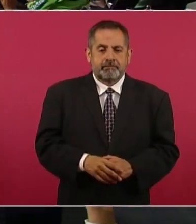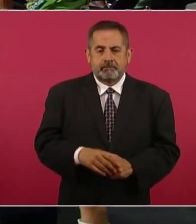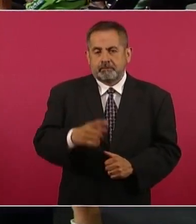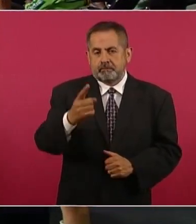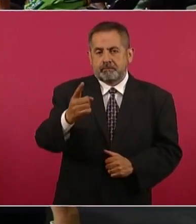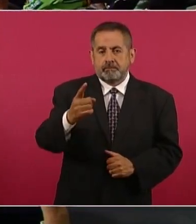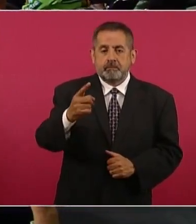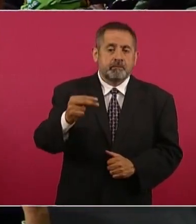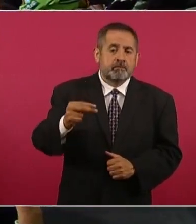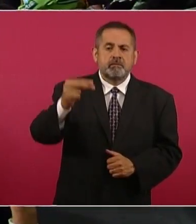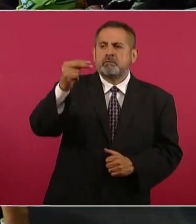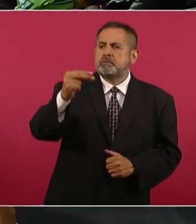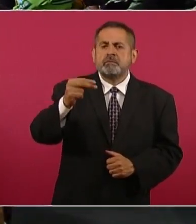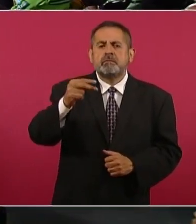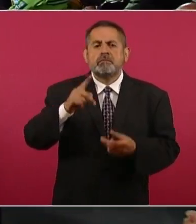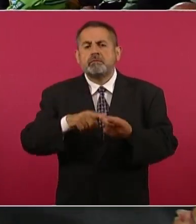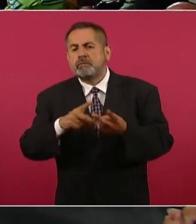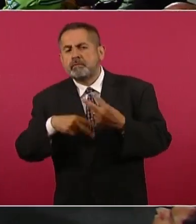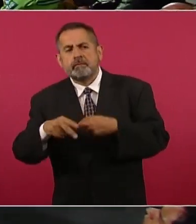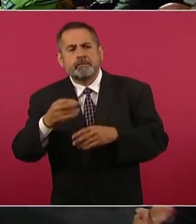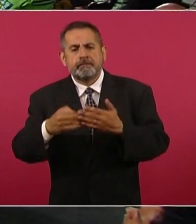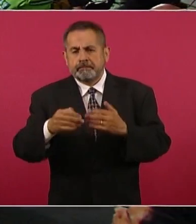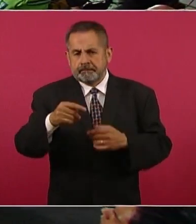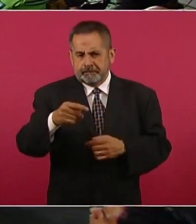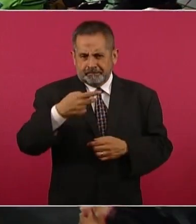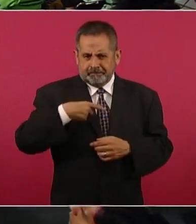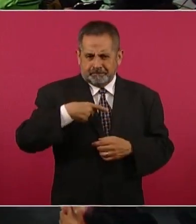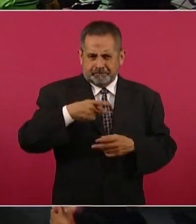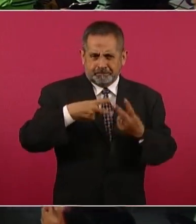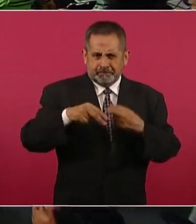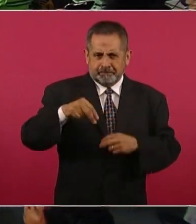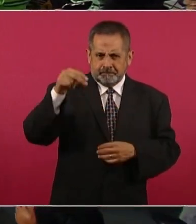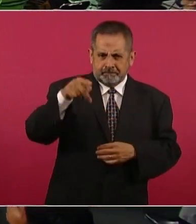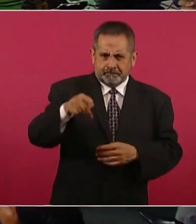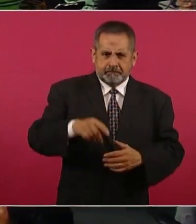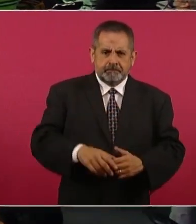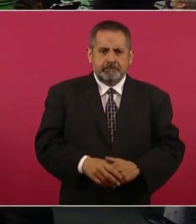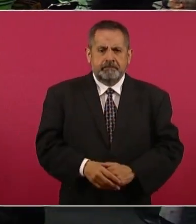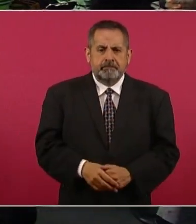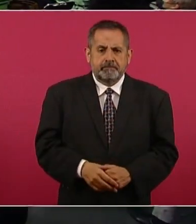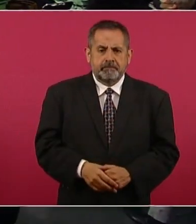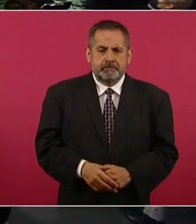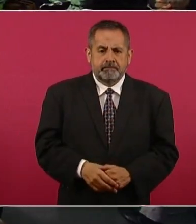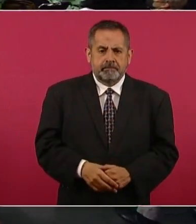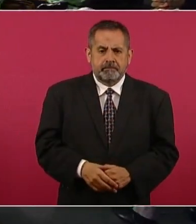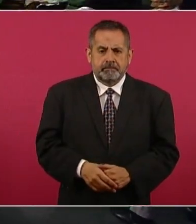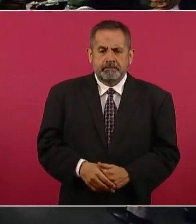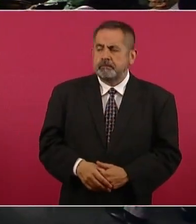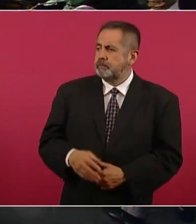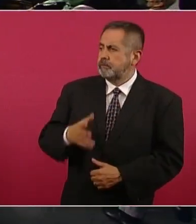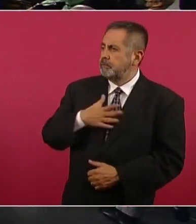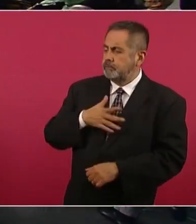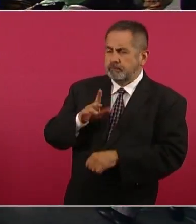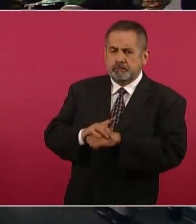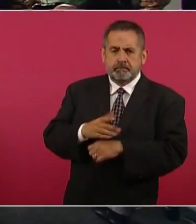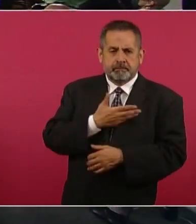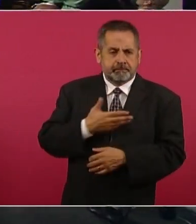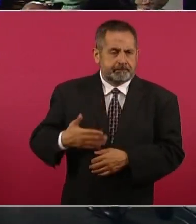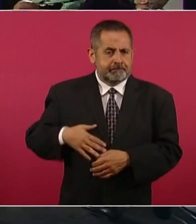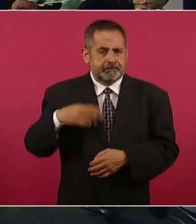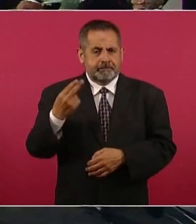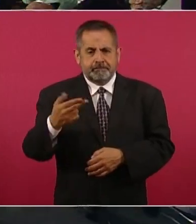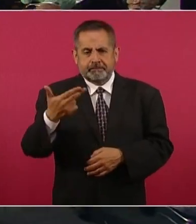Uno del norte que quedó pendiente. Buenos días, presidente. Hans